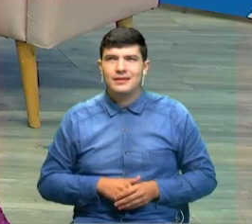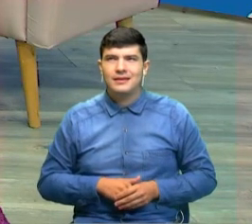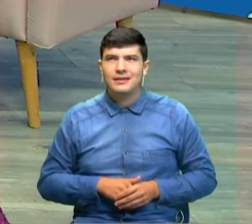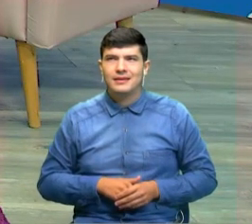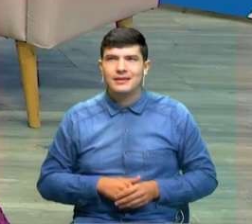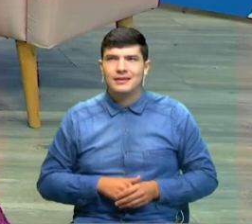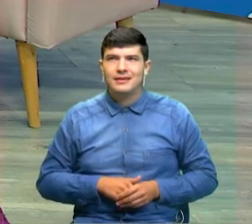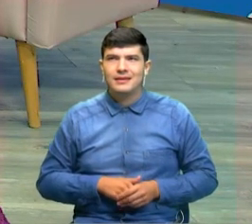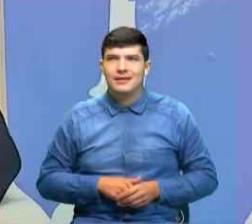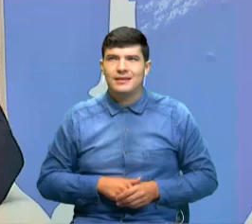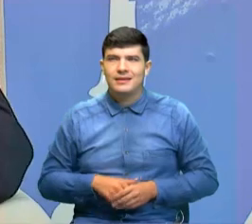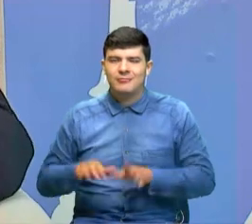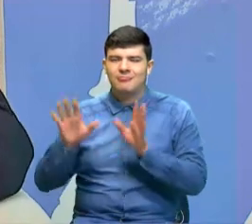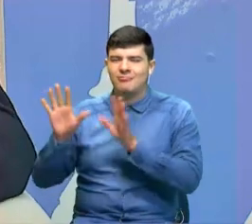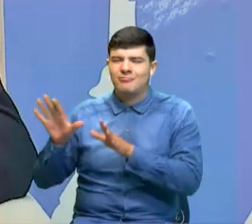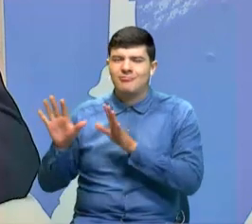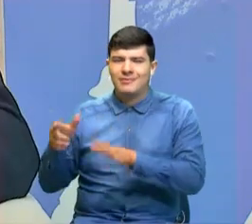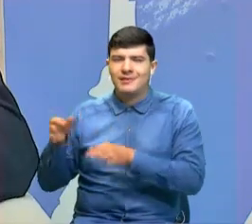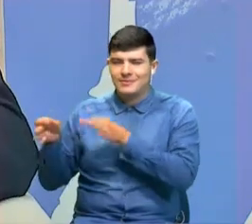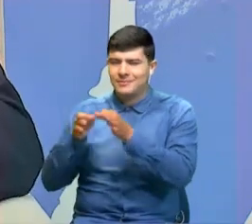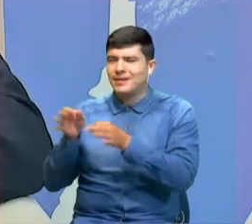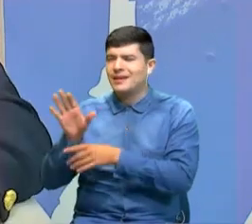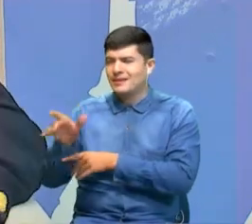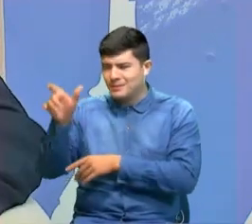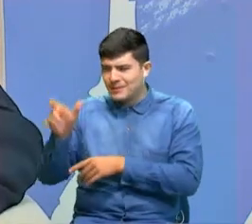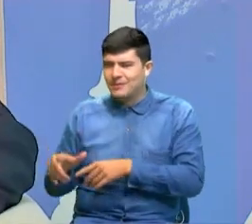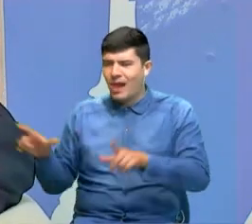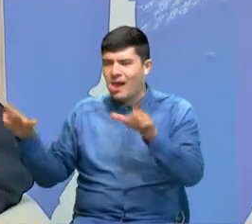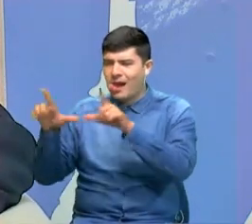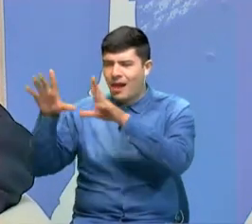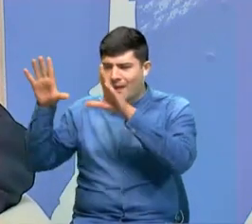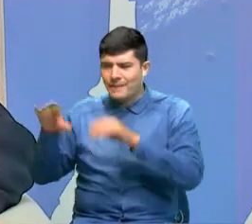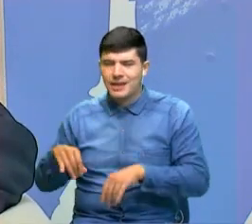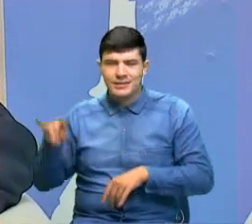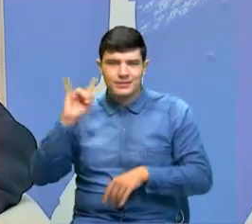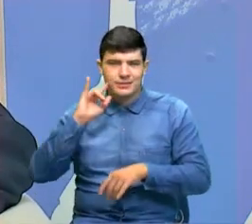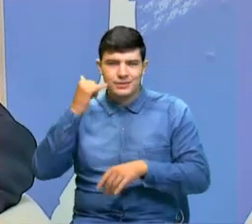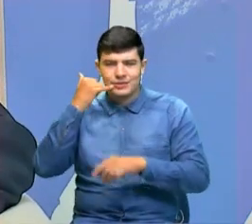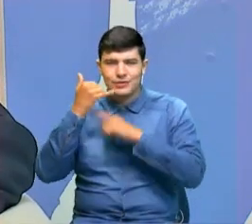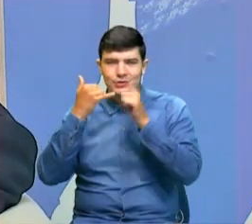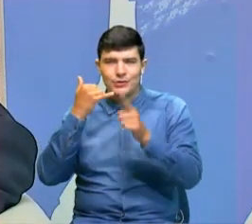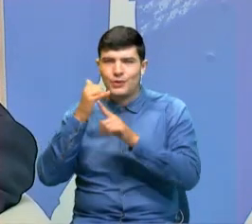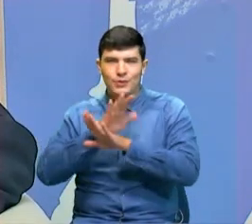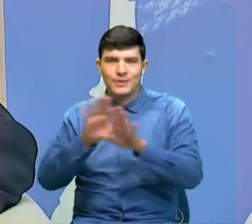Retornemos y ya volvemos con don Domingo. Le he comentado, abogado, con la situación